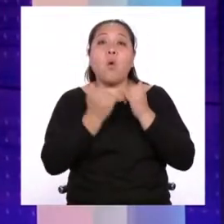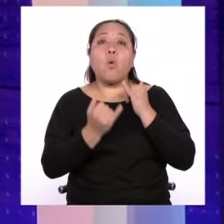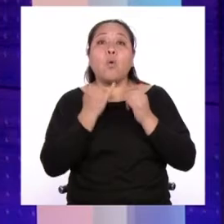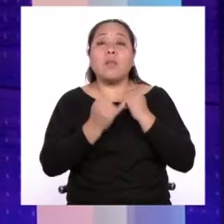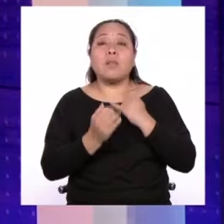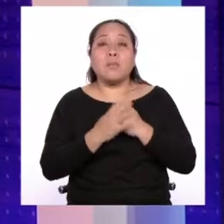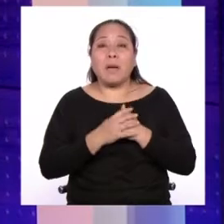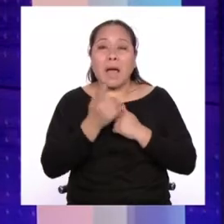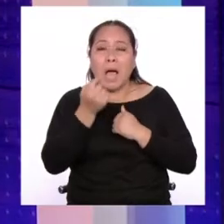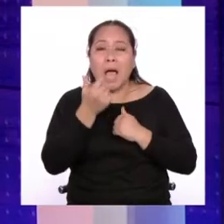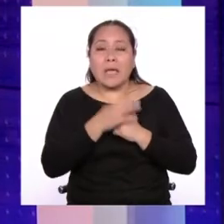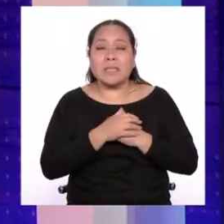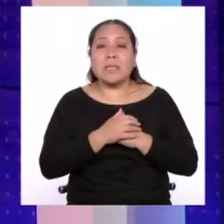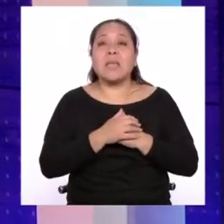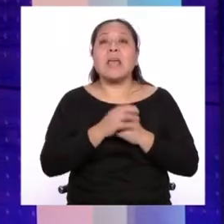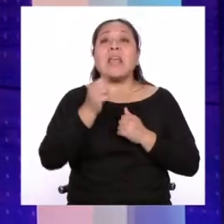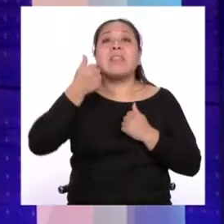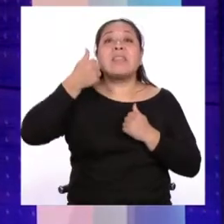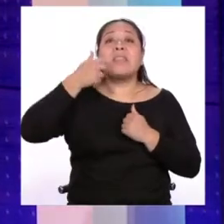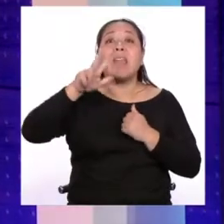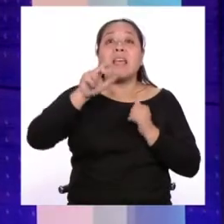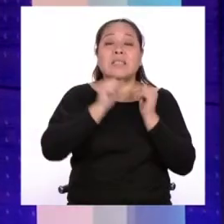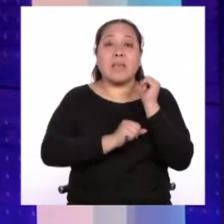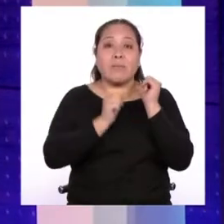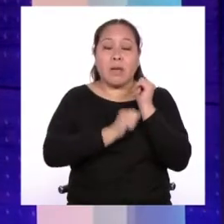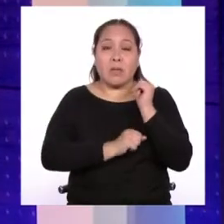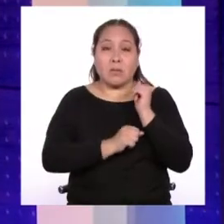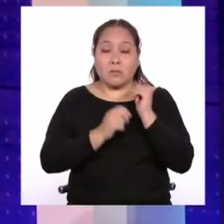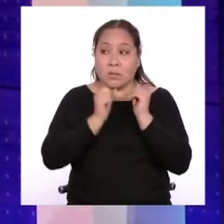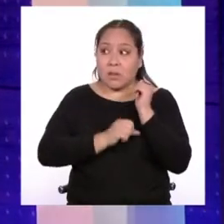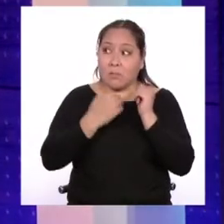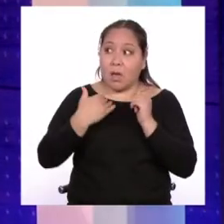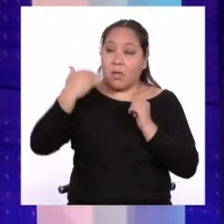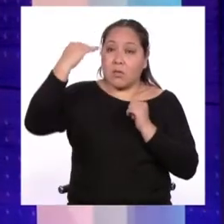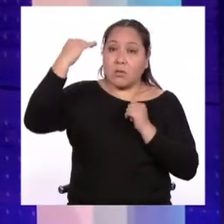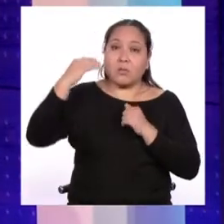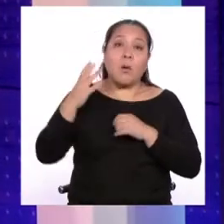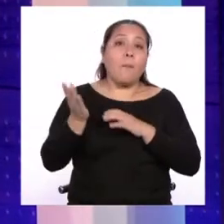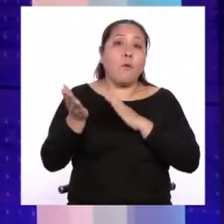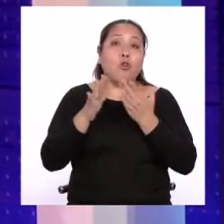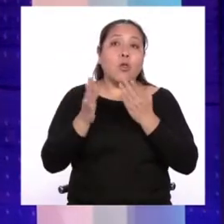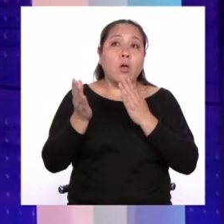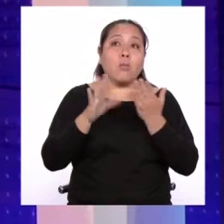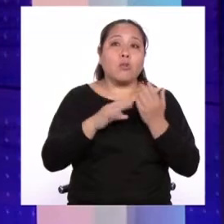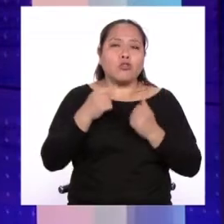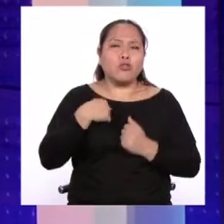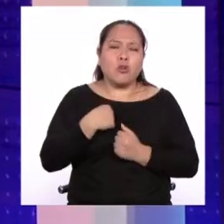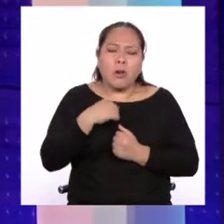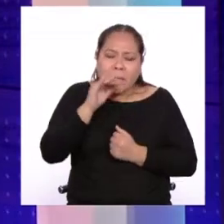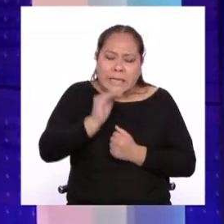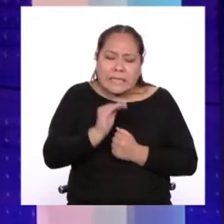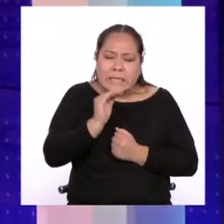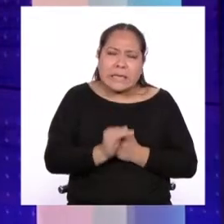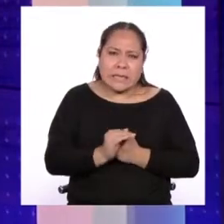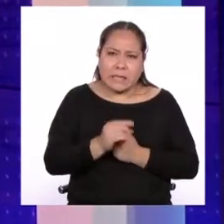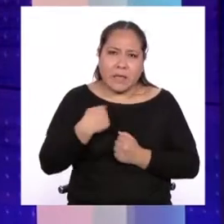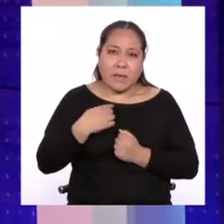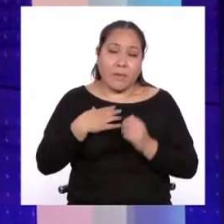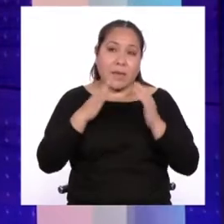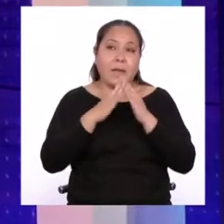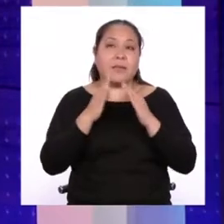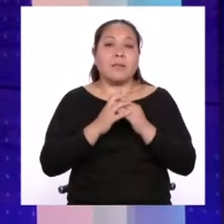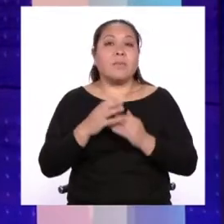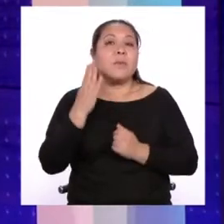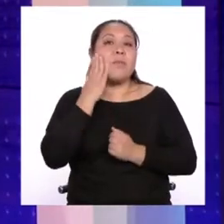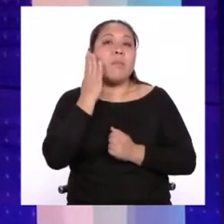de cumplir 5 años, incluida la última. Entonces yo pasé a ser la más pequeña de la casa. Mi